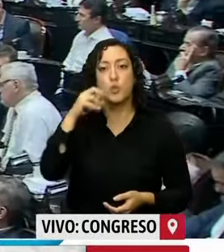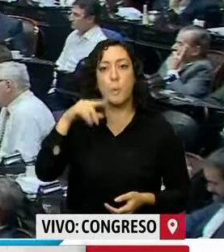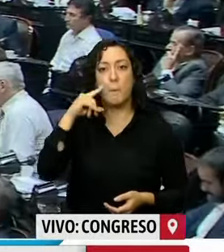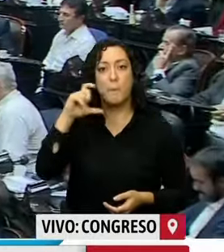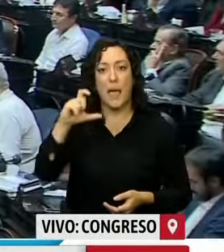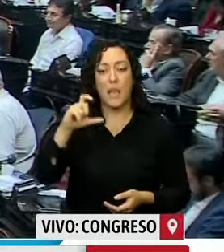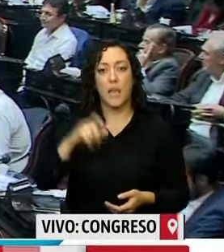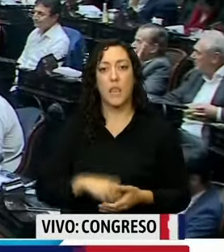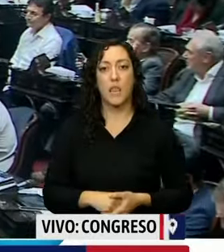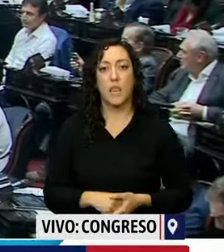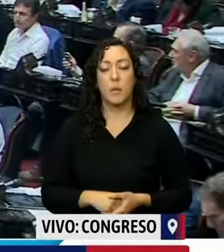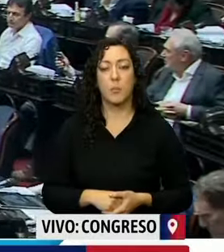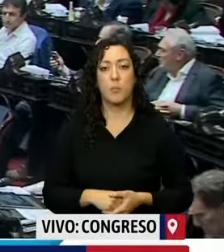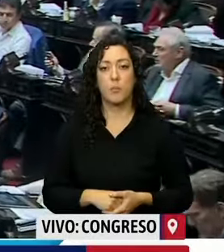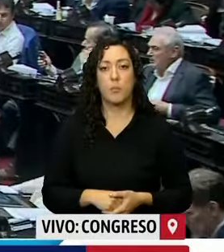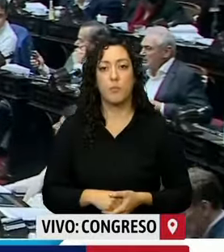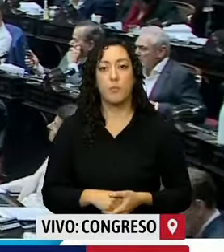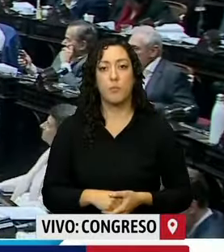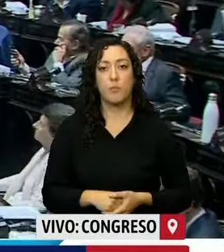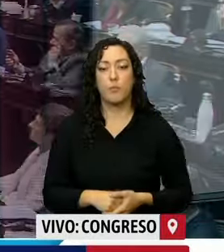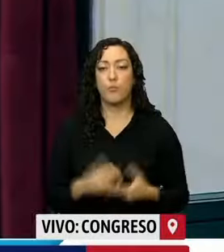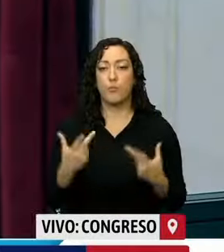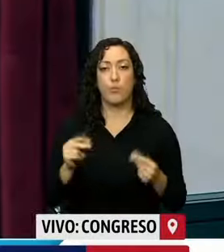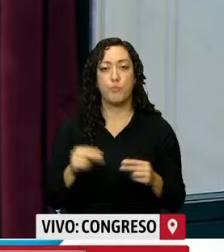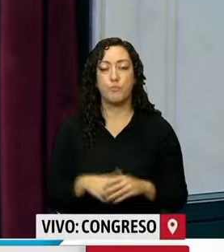votación nominal está